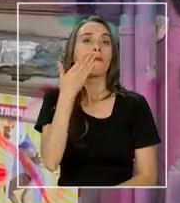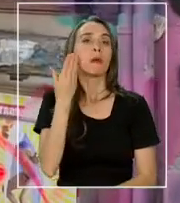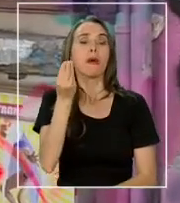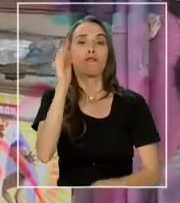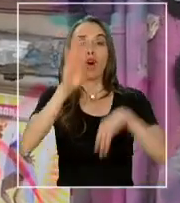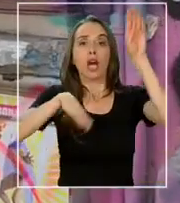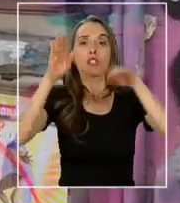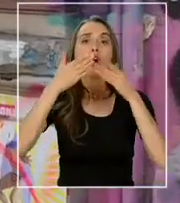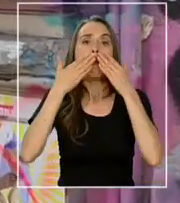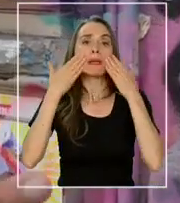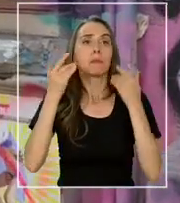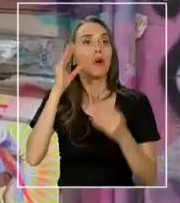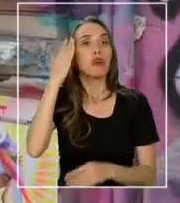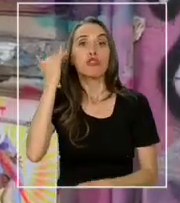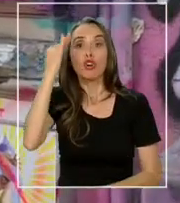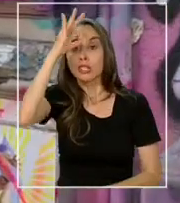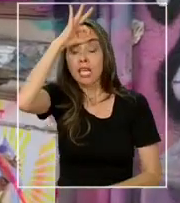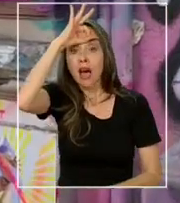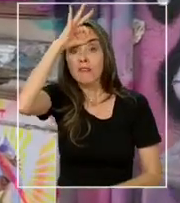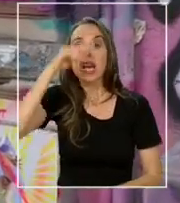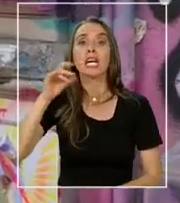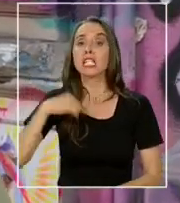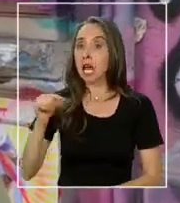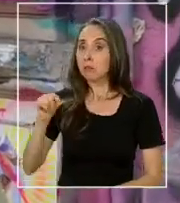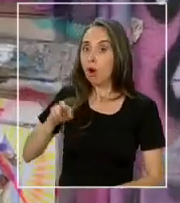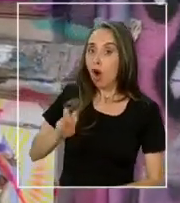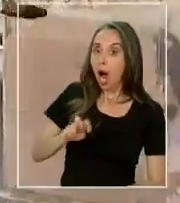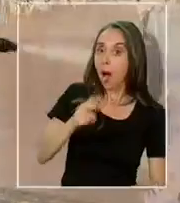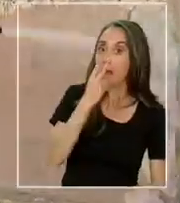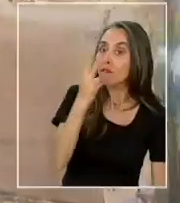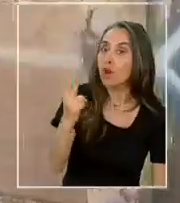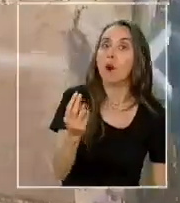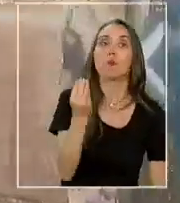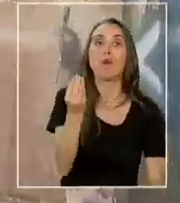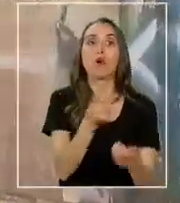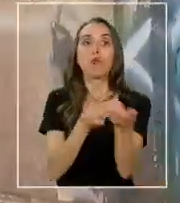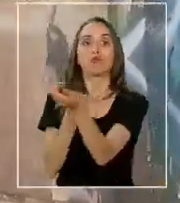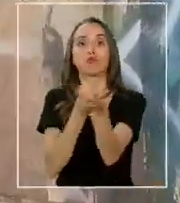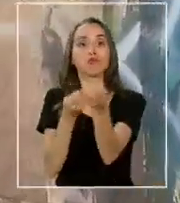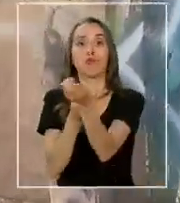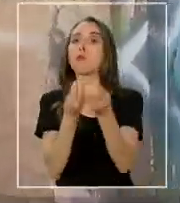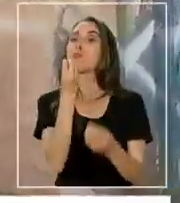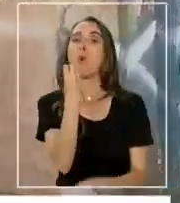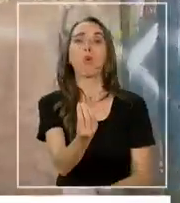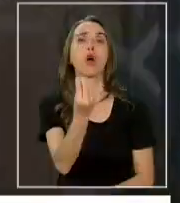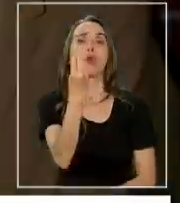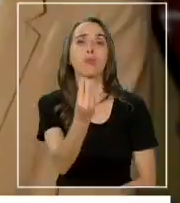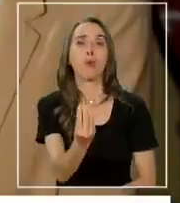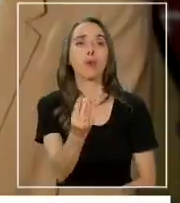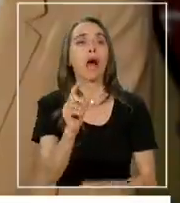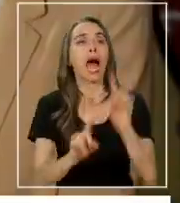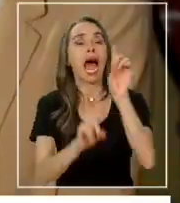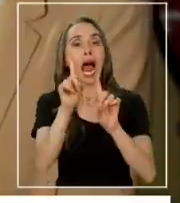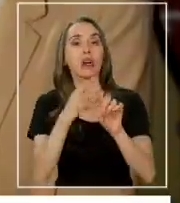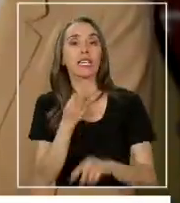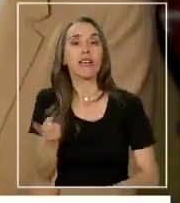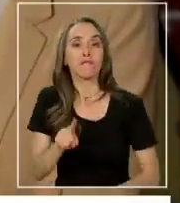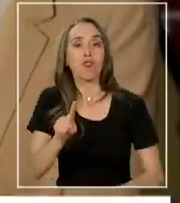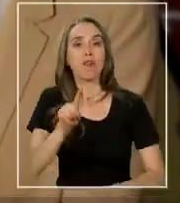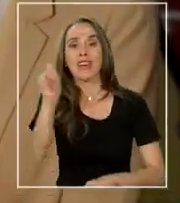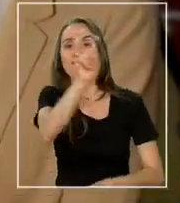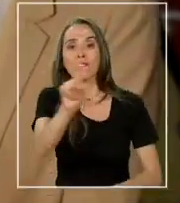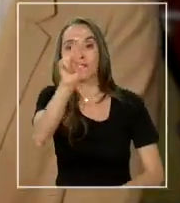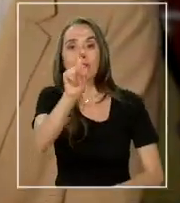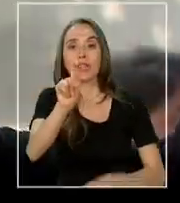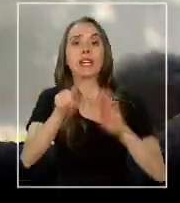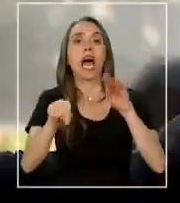estén limpiando, no tenía idea. Pasé recién por acá y me parece muy bueno, muy bueno. Sabemos que algunos van a querer volver a pintar